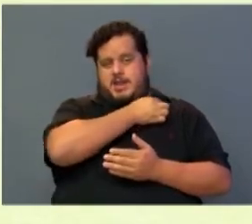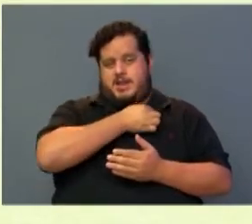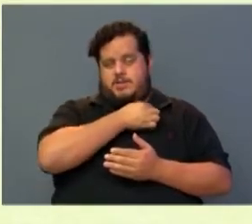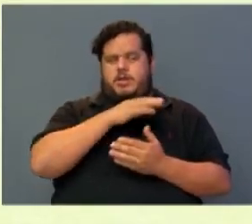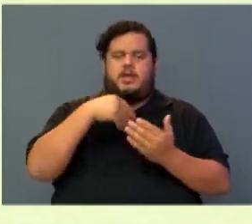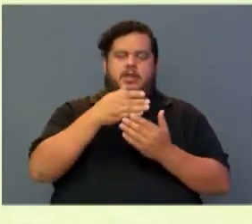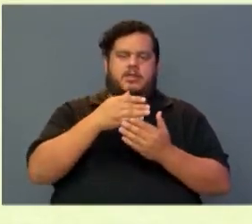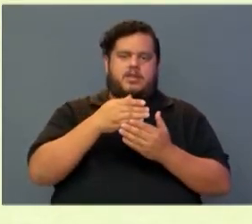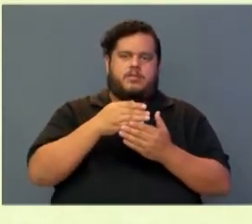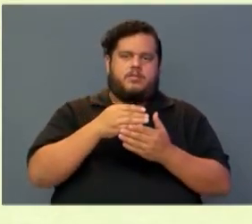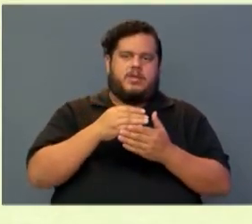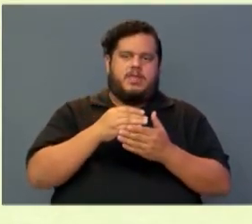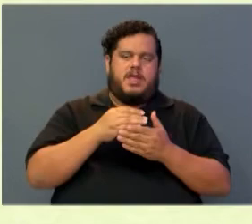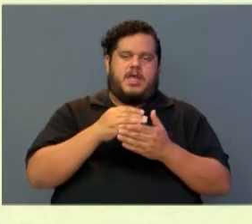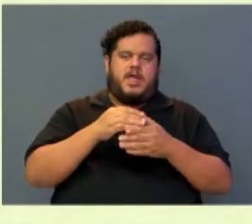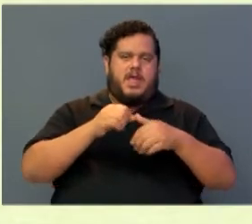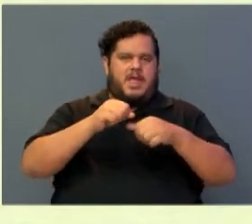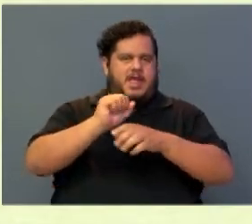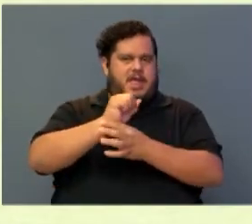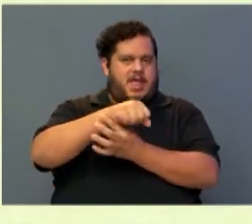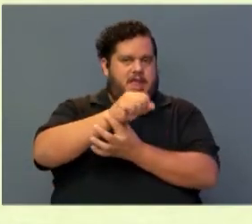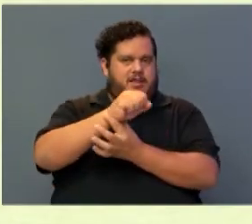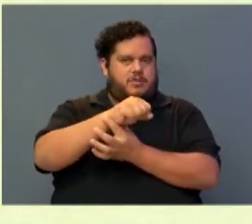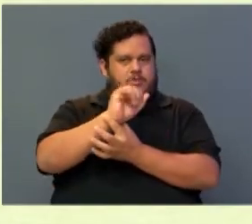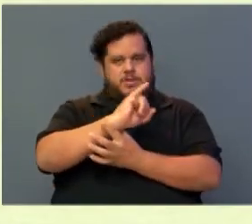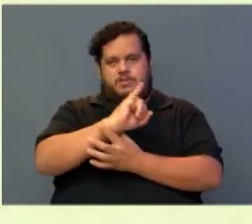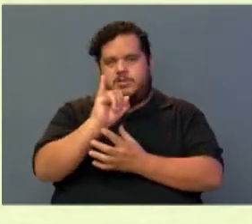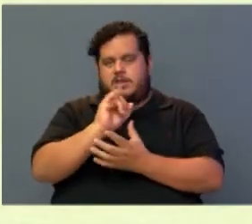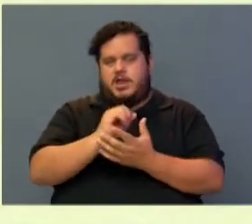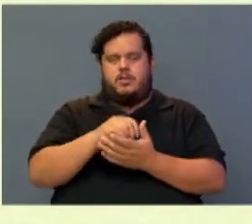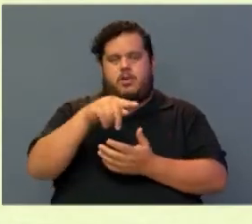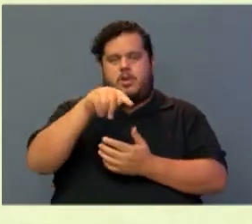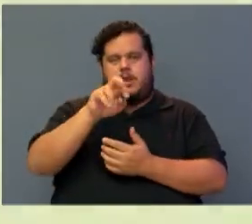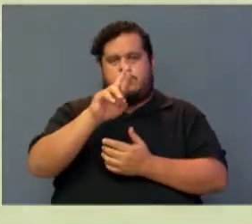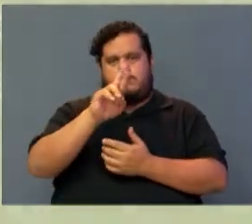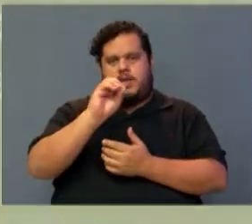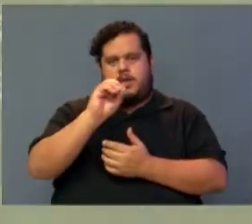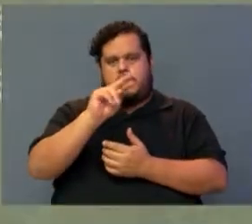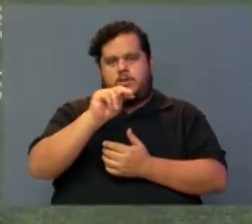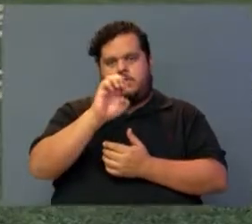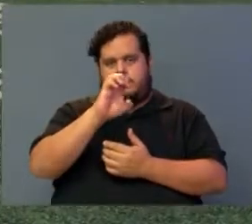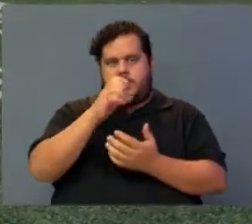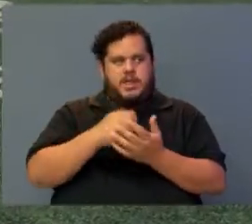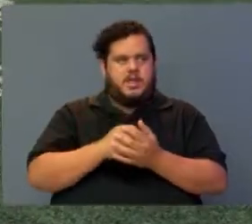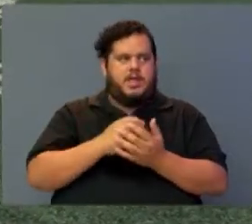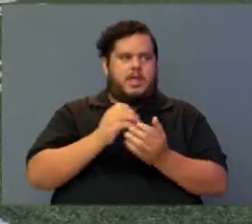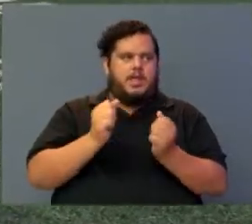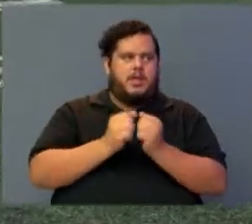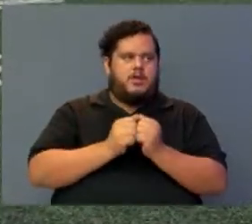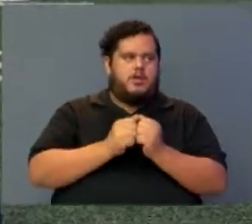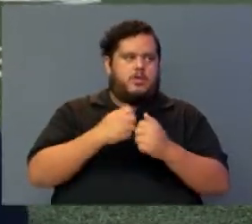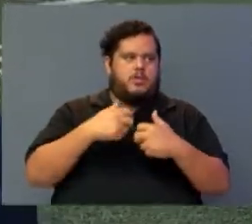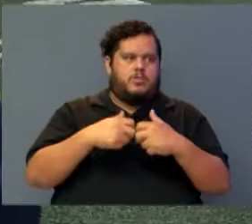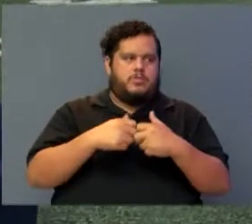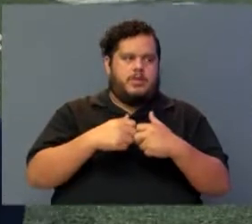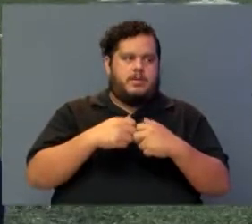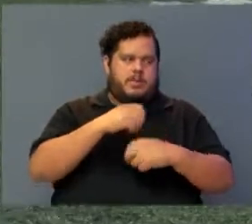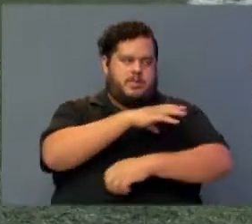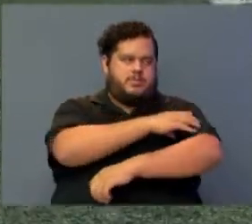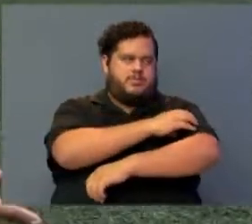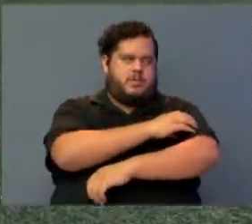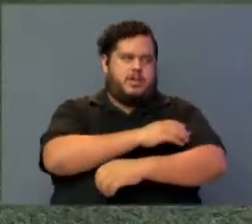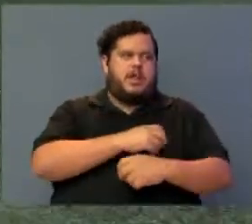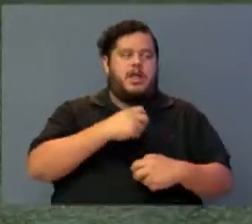el tobillo izquierdo, el peroné y todo. Y después de eso, con lesiones musculares. Las lesiones